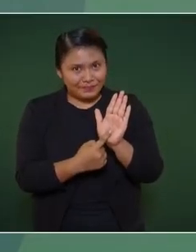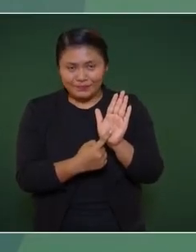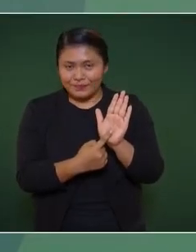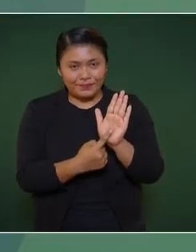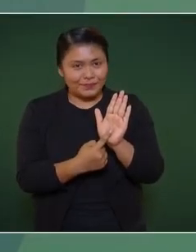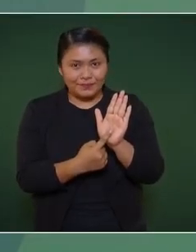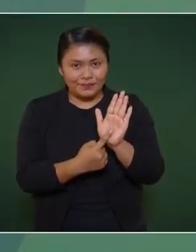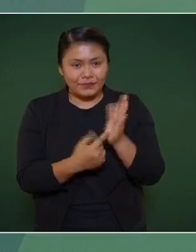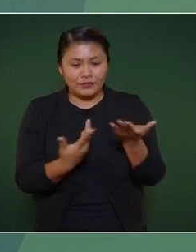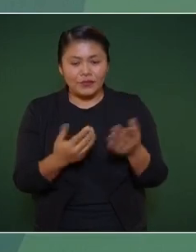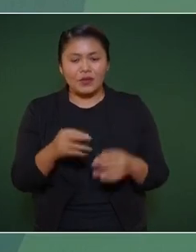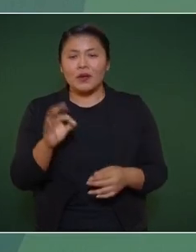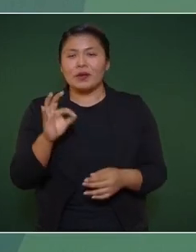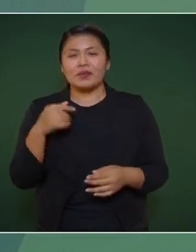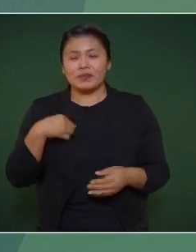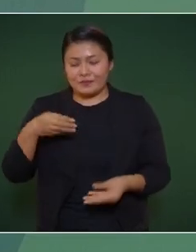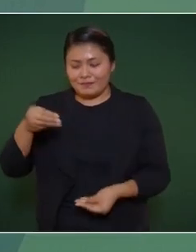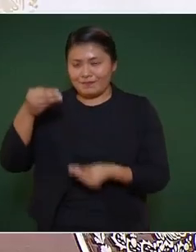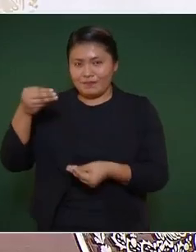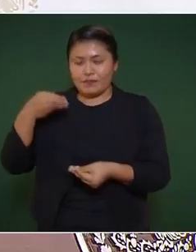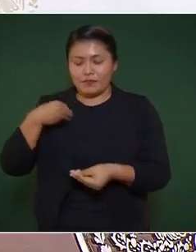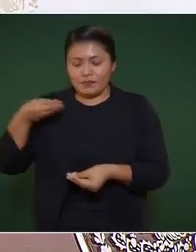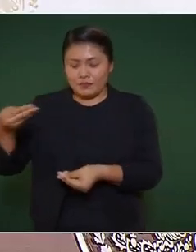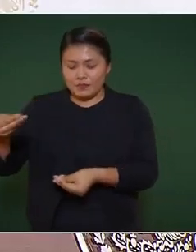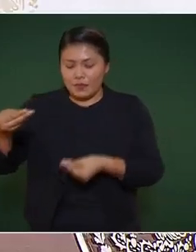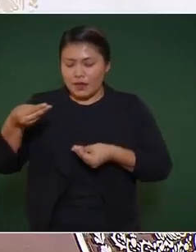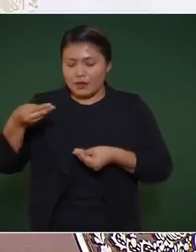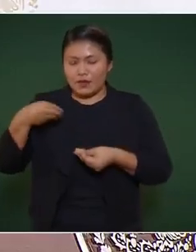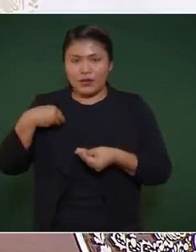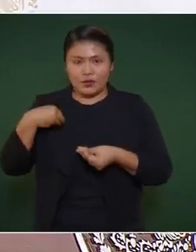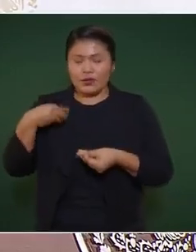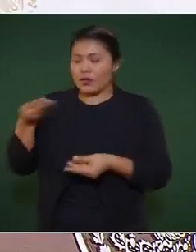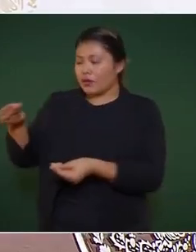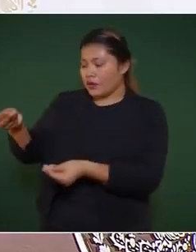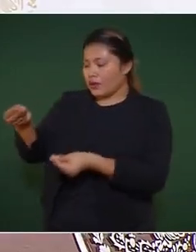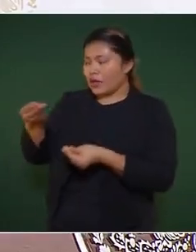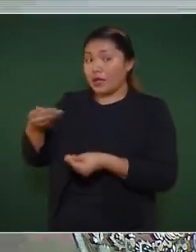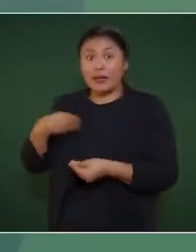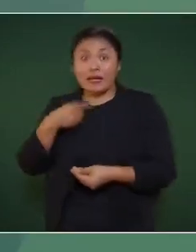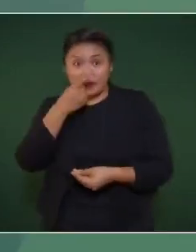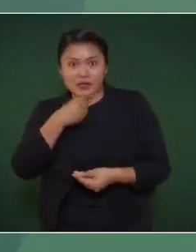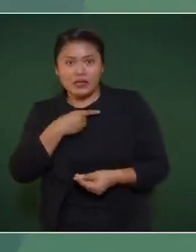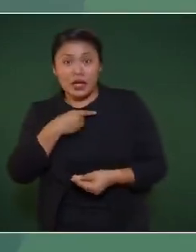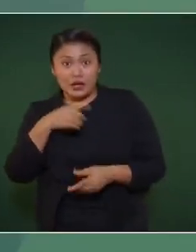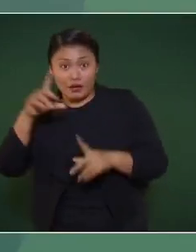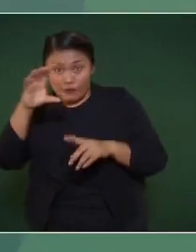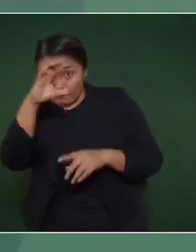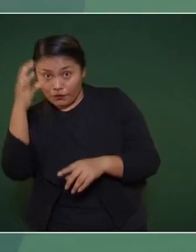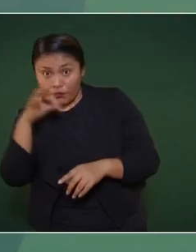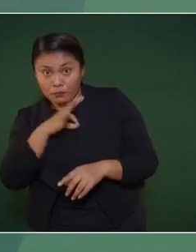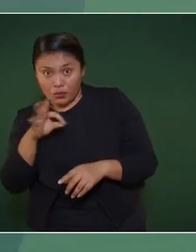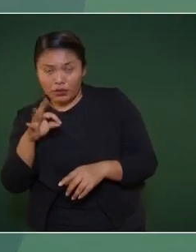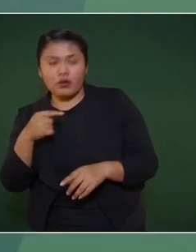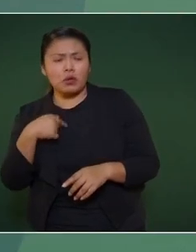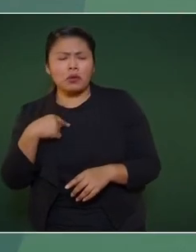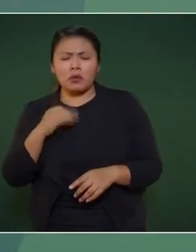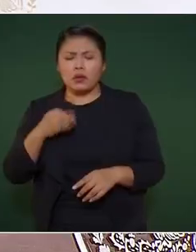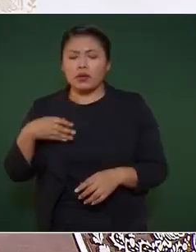me están entregando, ¿no?, un documento y me dice, ¿me puedo tomar la foto? Sí.